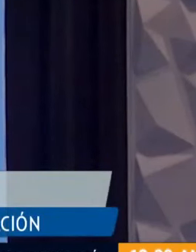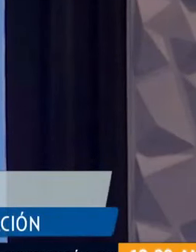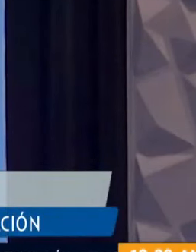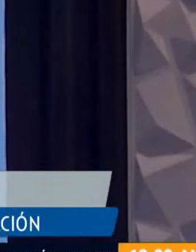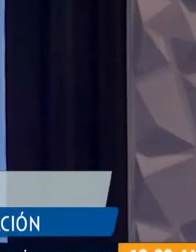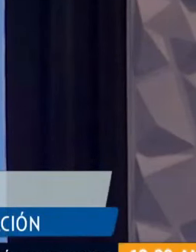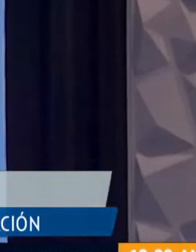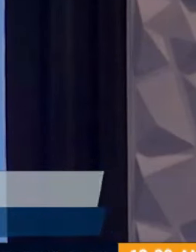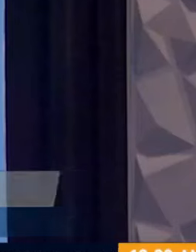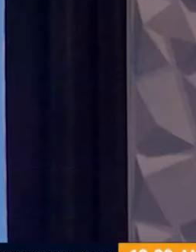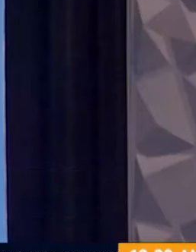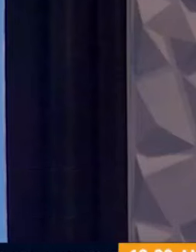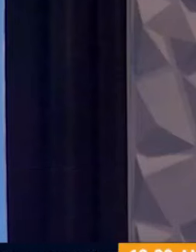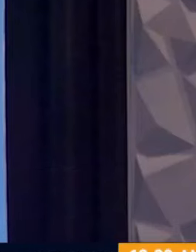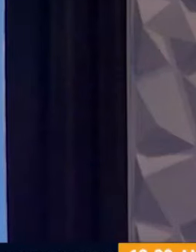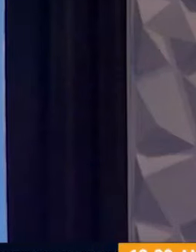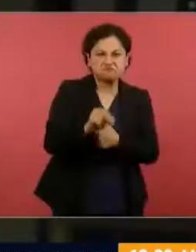las causas de la migración.